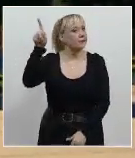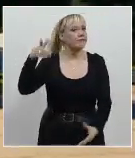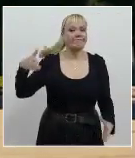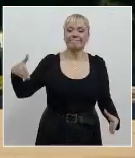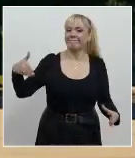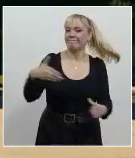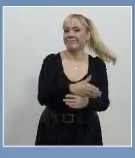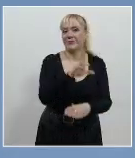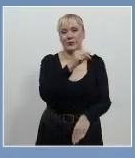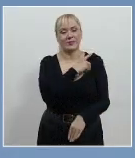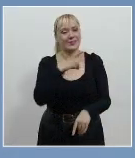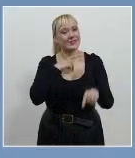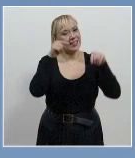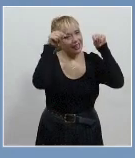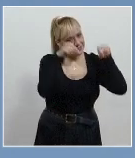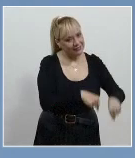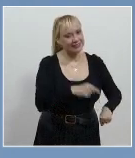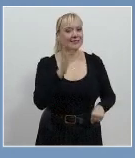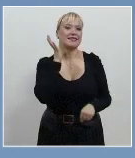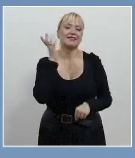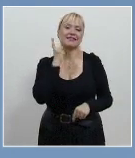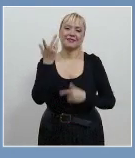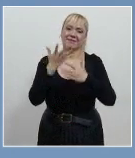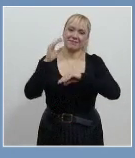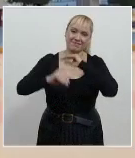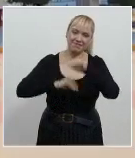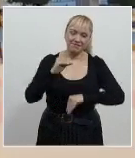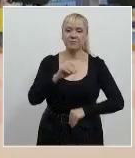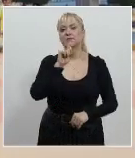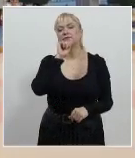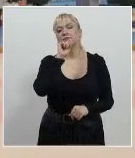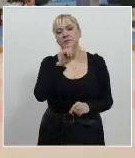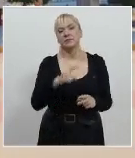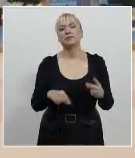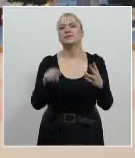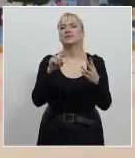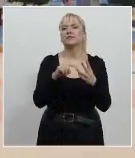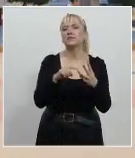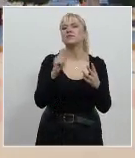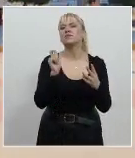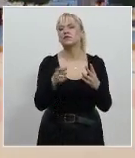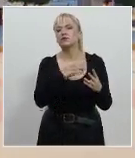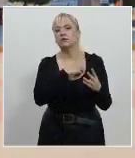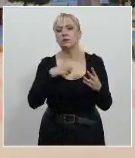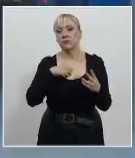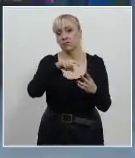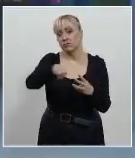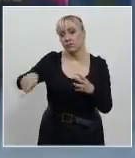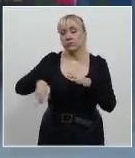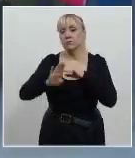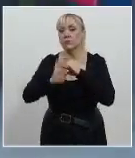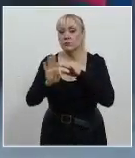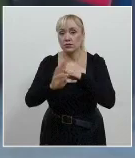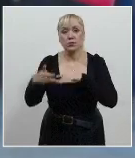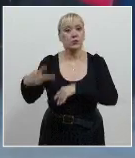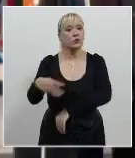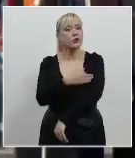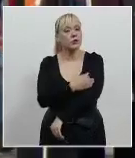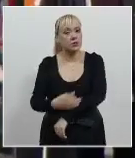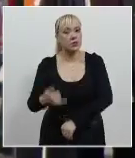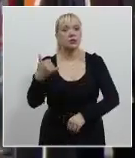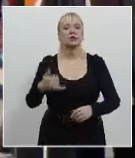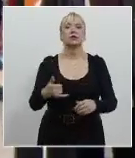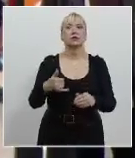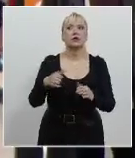facultades exclusivas del Congreso de la Unión. Declaró inválidas porciones normativas que establecían obligaciones de personas migrantes y sus familias, así como